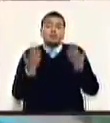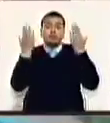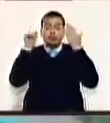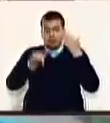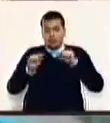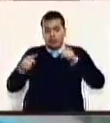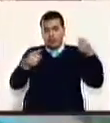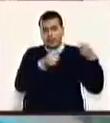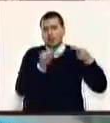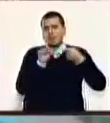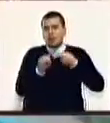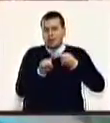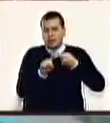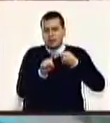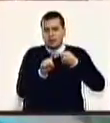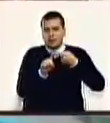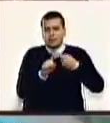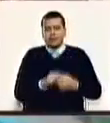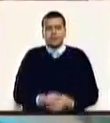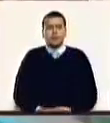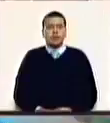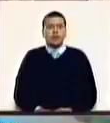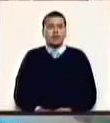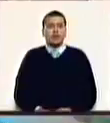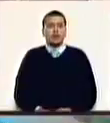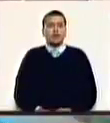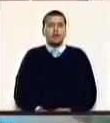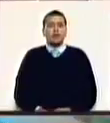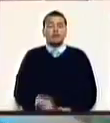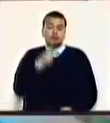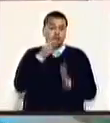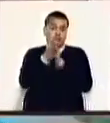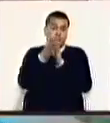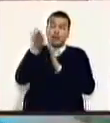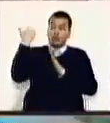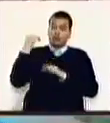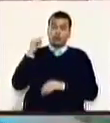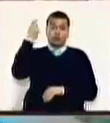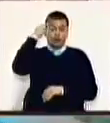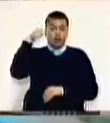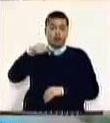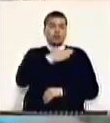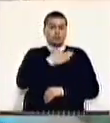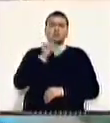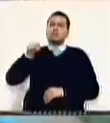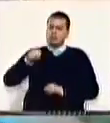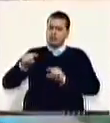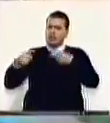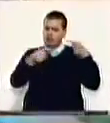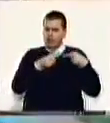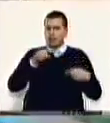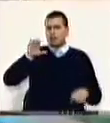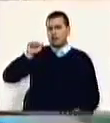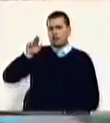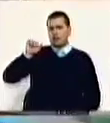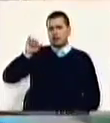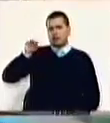para el debate. En primer lugar, señalar que el gobierno pasado sí hubo debate sobre este tema. Carimagüe fue, si se